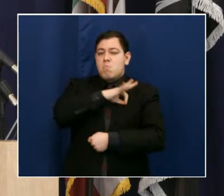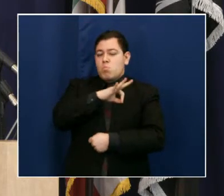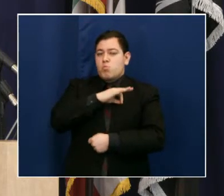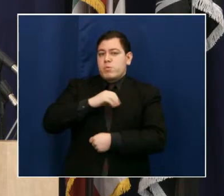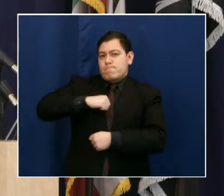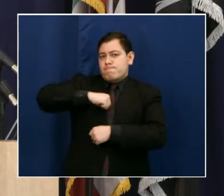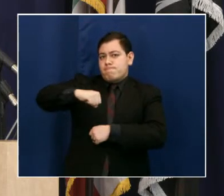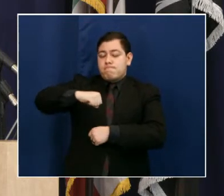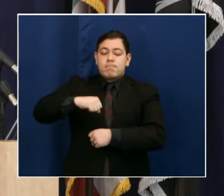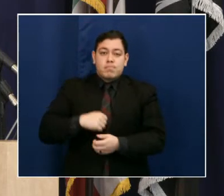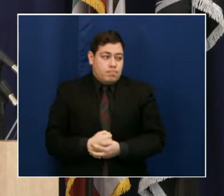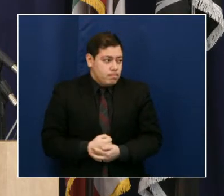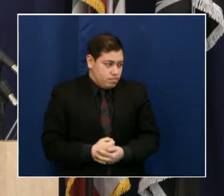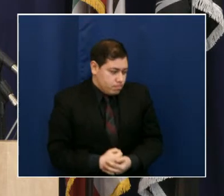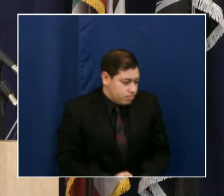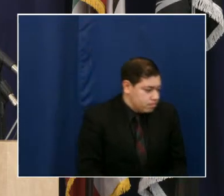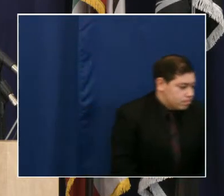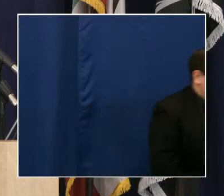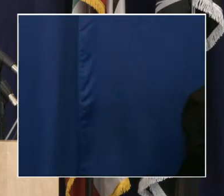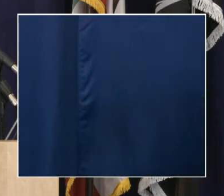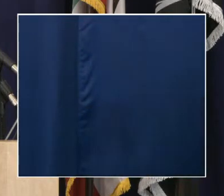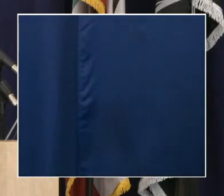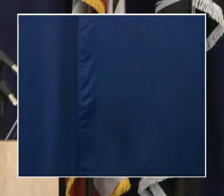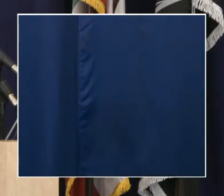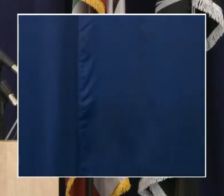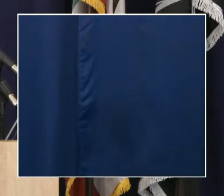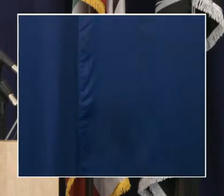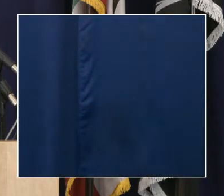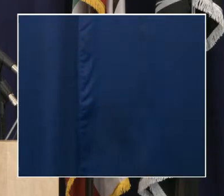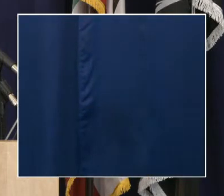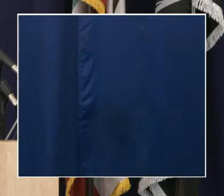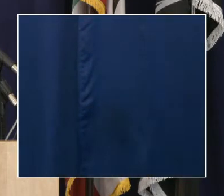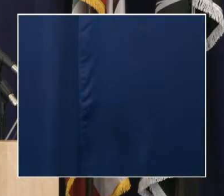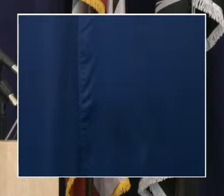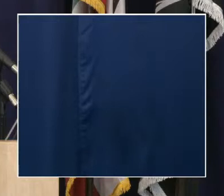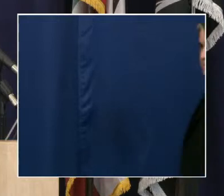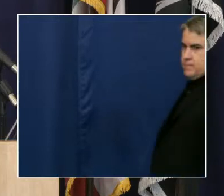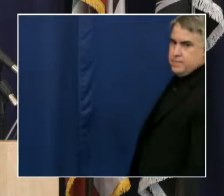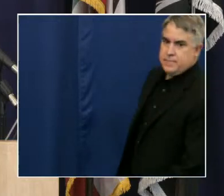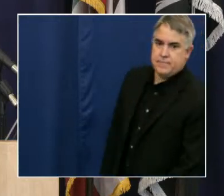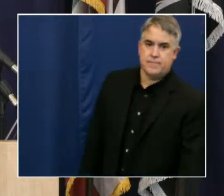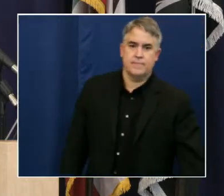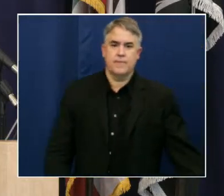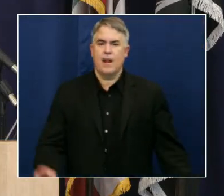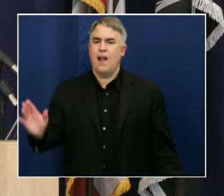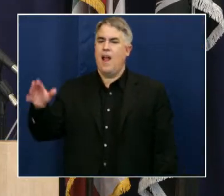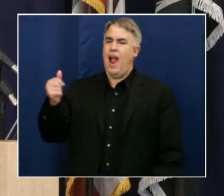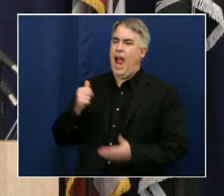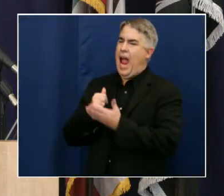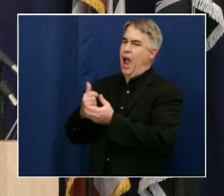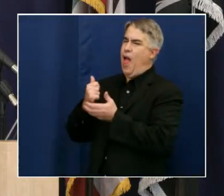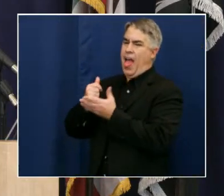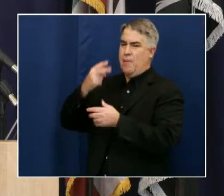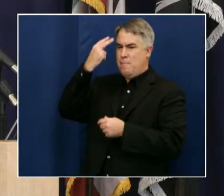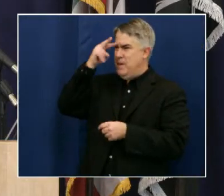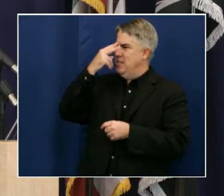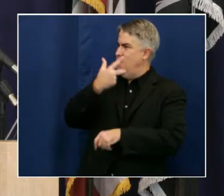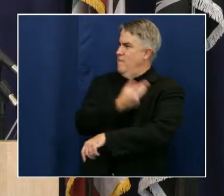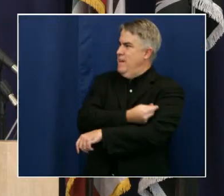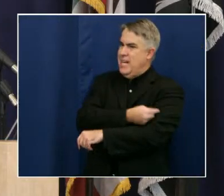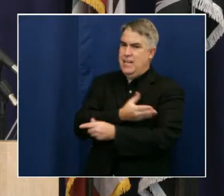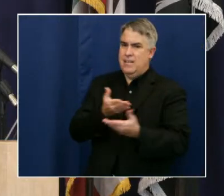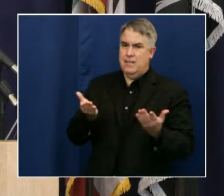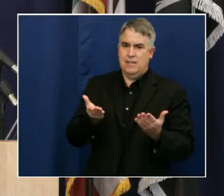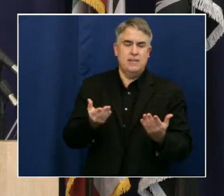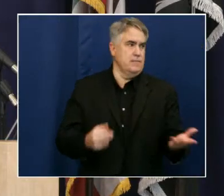question she asked is, how will the county work with the community to get Latinos vaccinated? Pues ahorita nos encontramos...